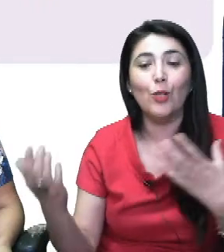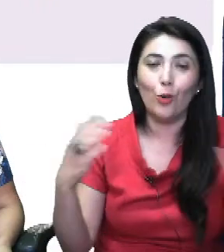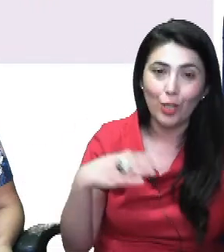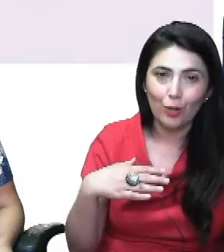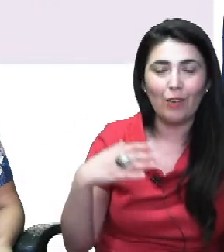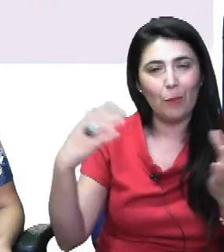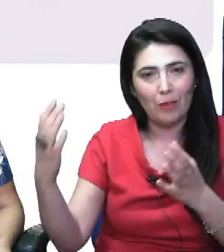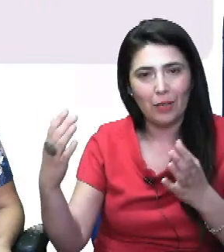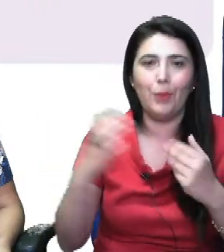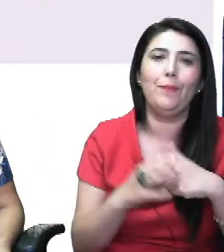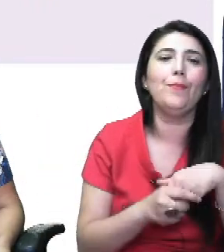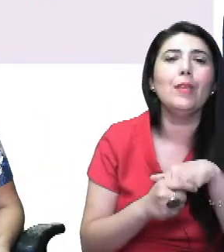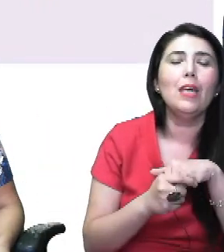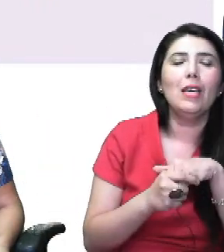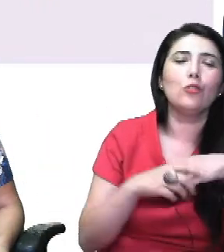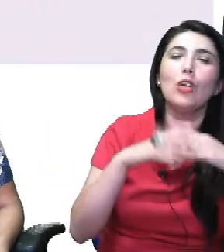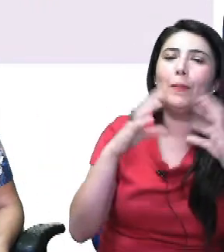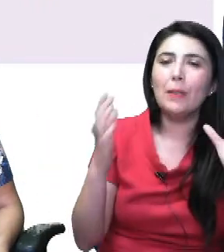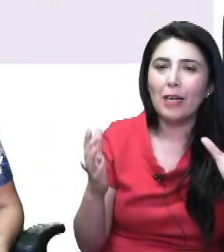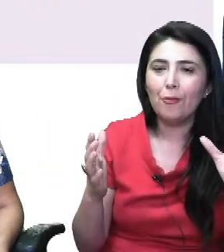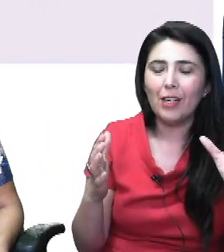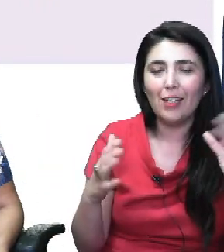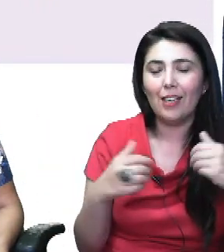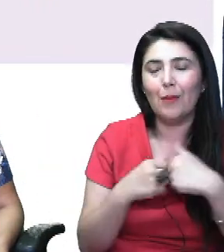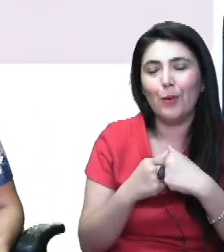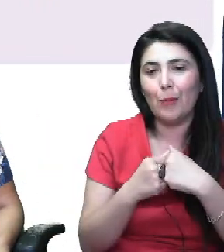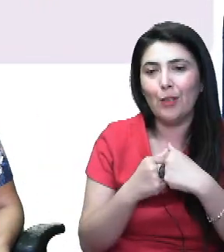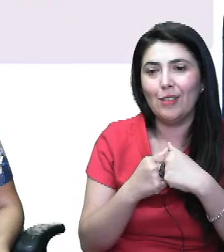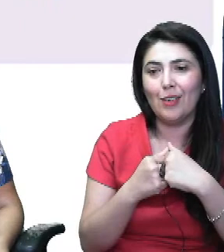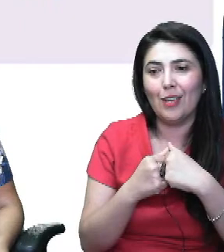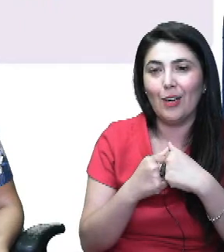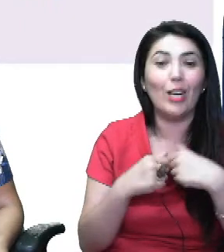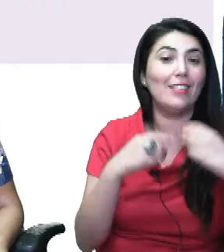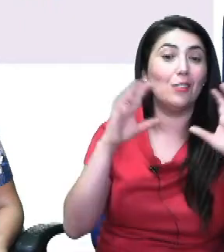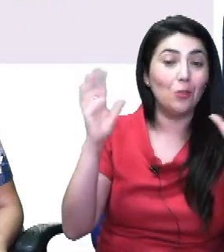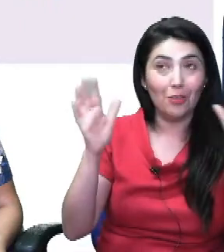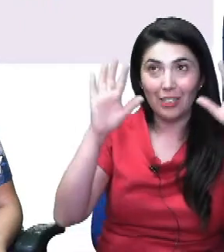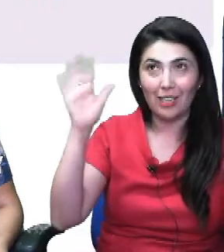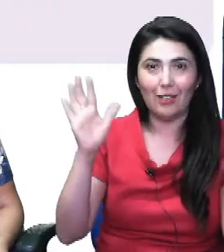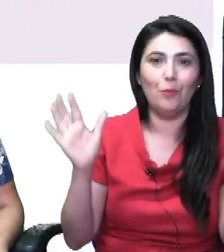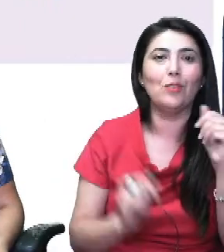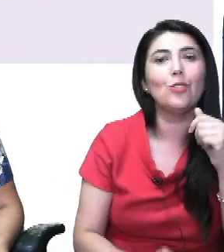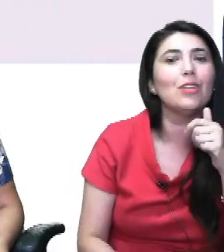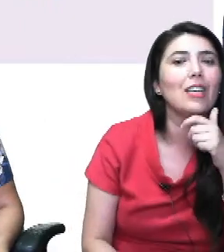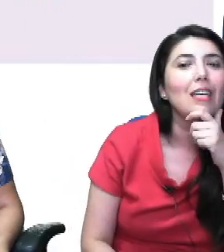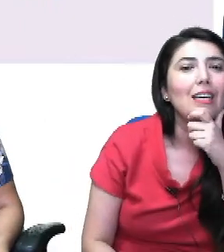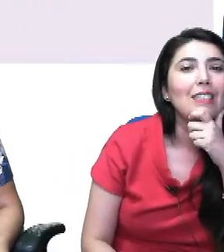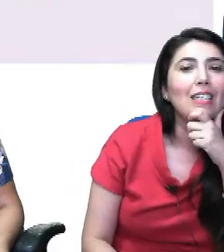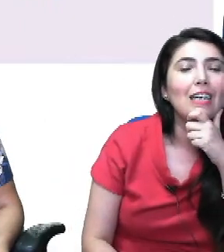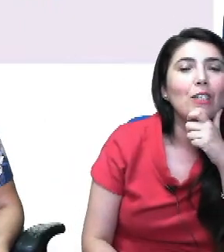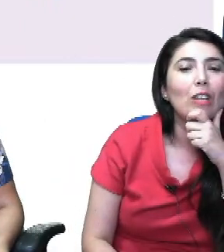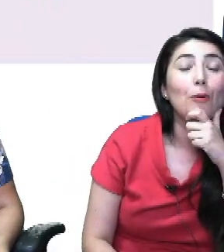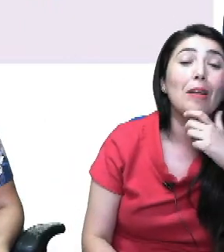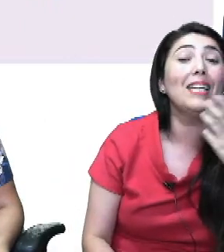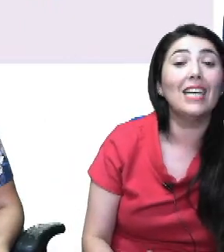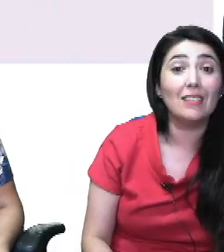ámbito psicológico que vamos a ver después. Esto solamente para fines, podríamos decir, de organización y de comprensión